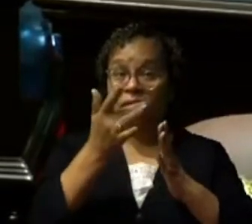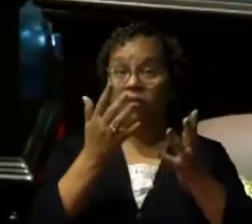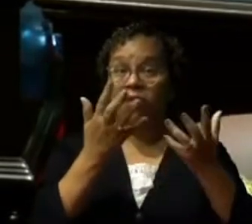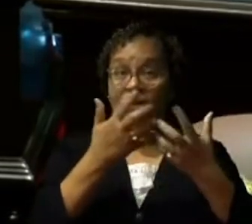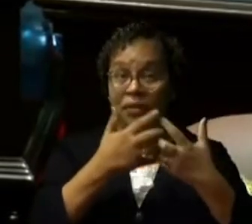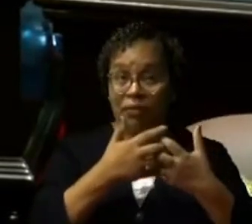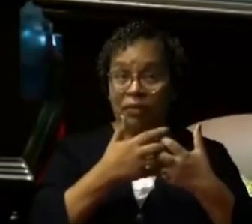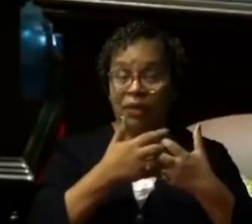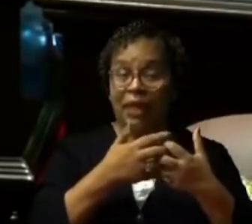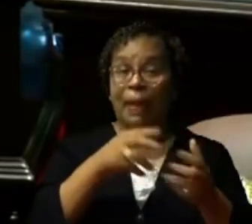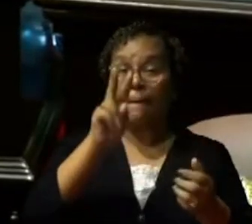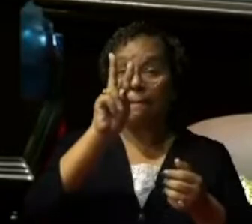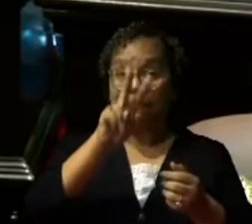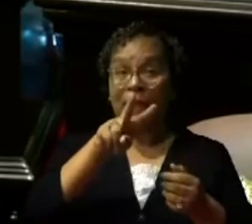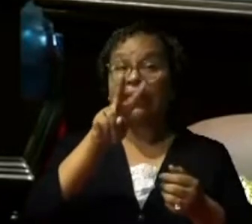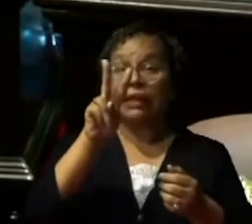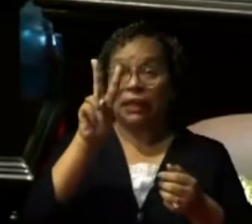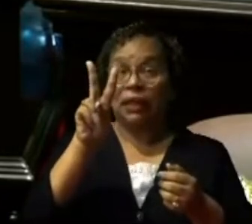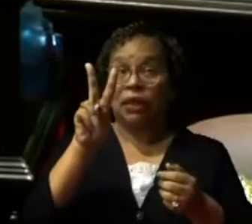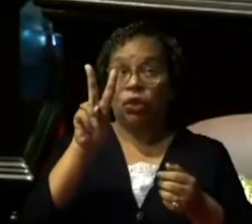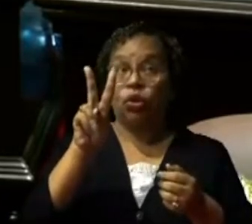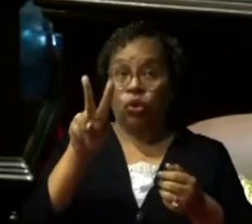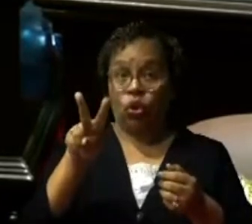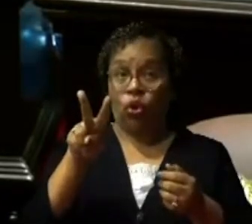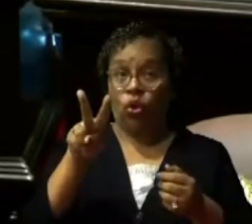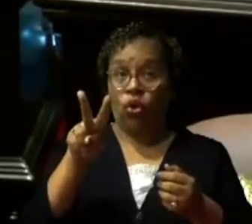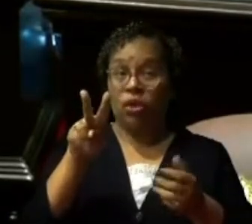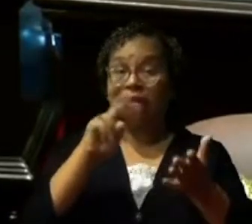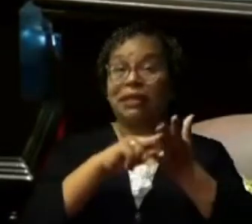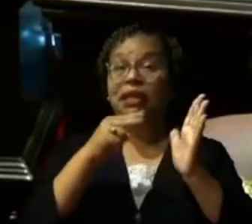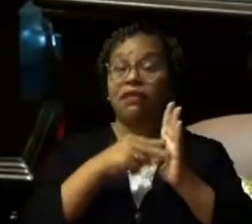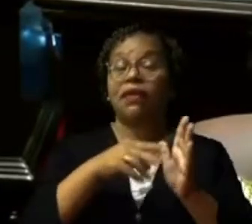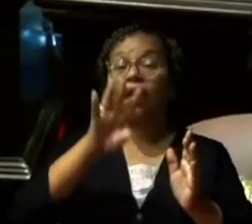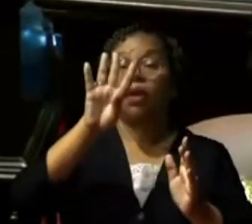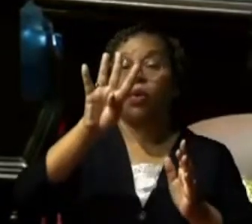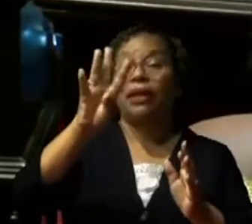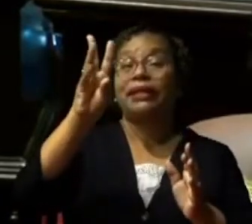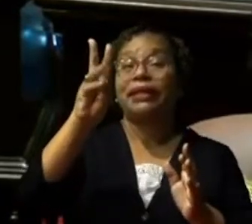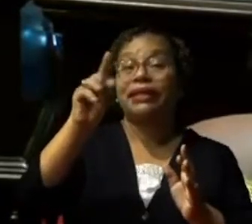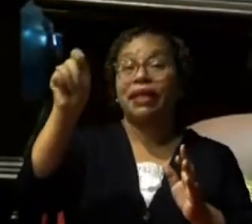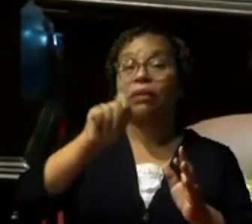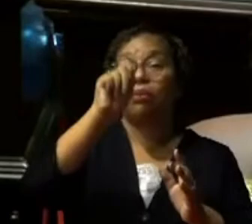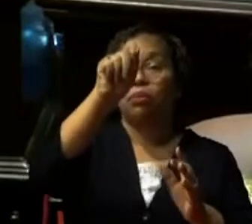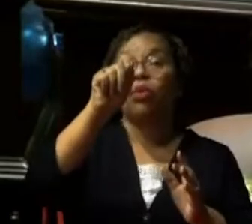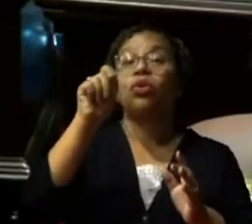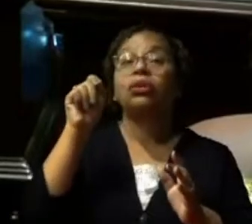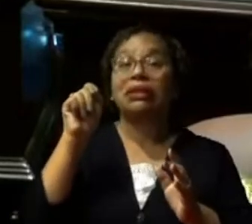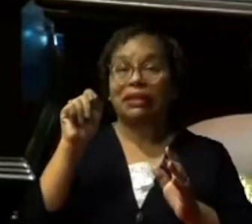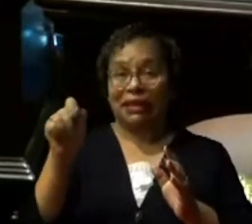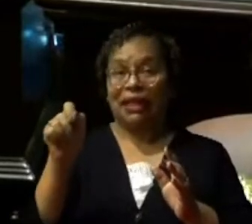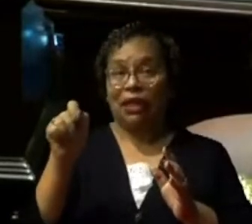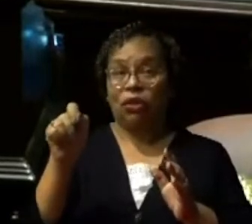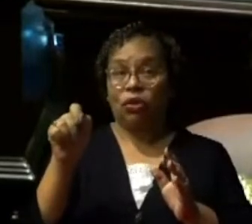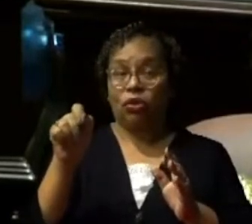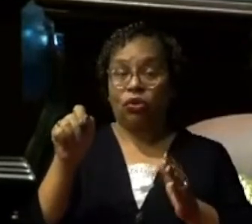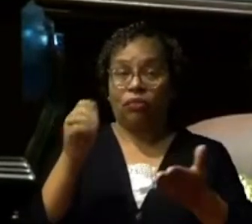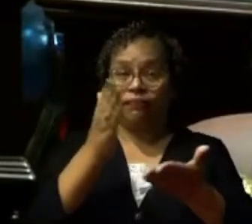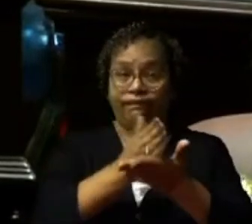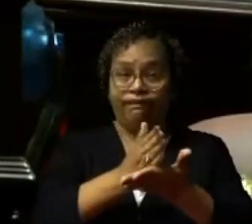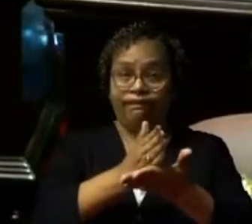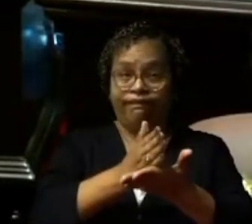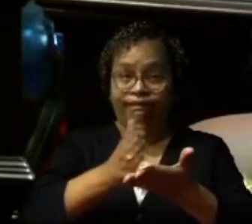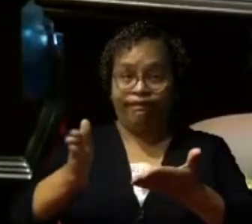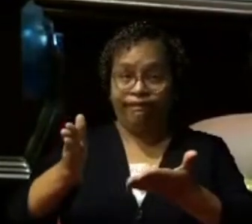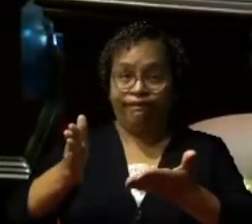de 48, equivalente a un 46% de la circunscripción electoral del país, casi la mitad, solamente la